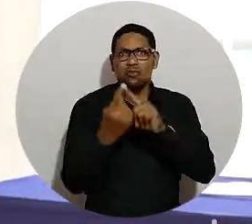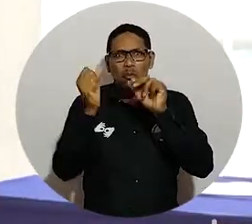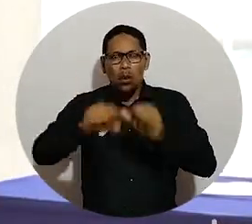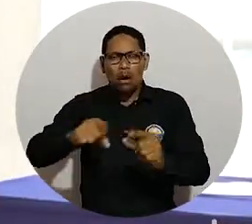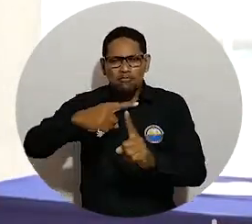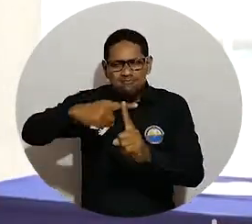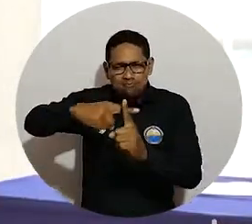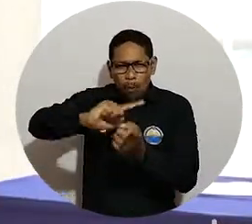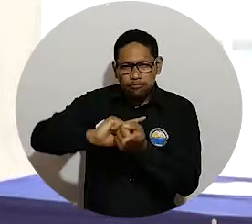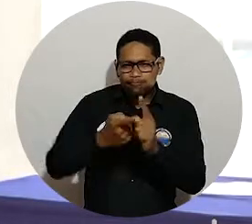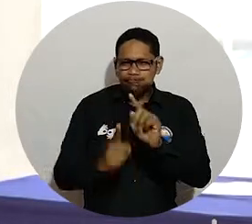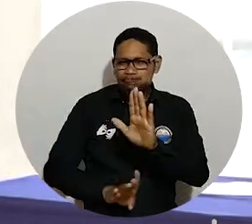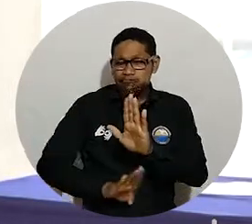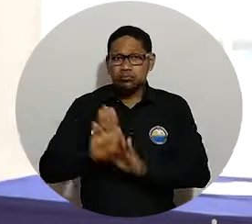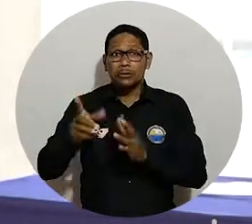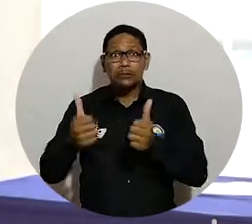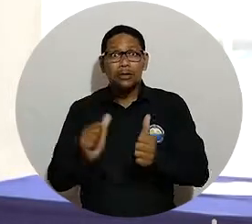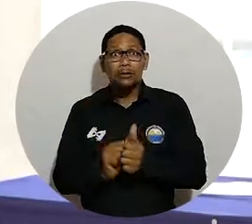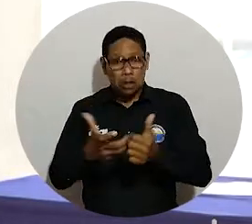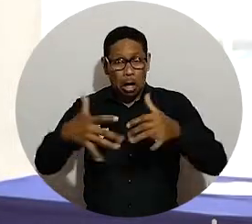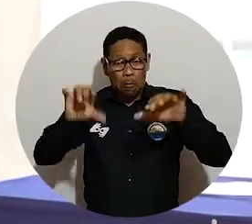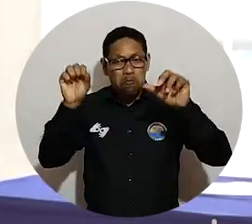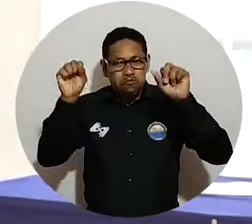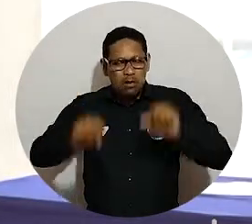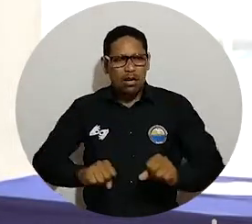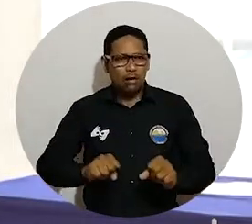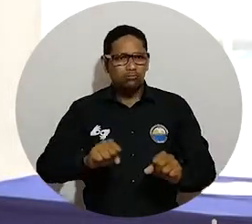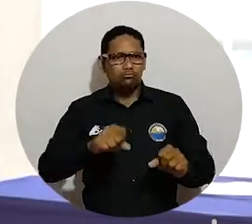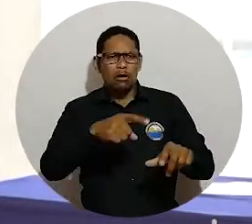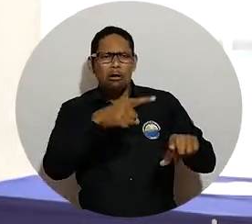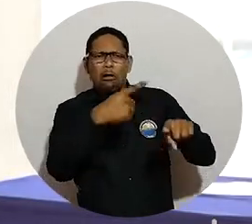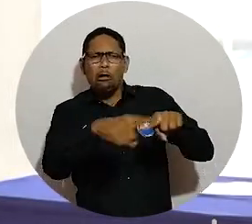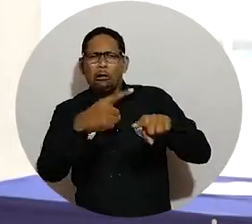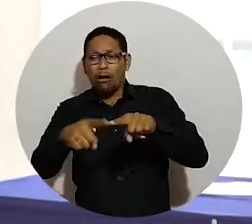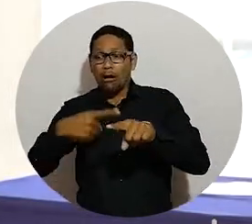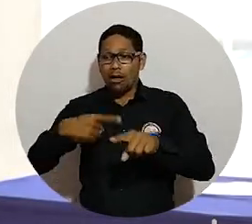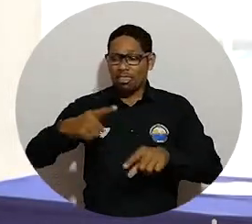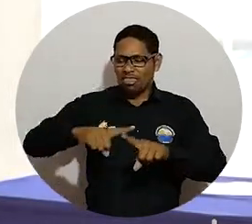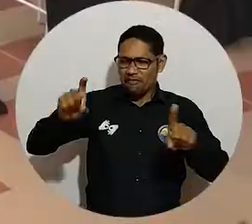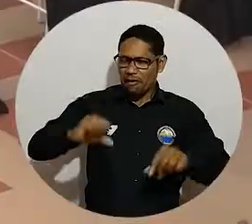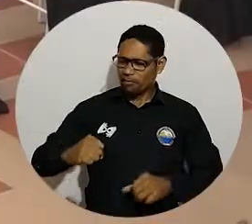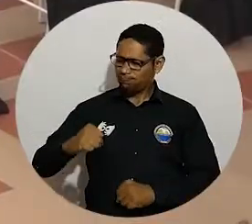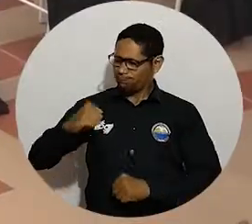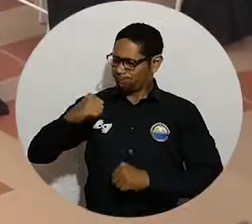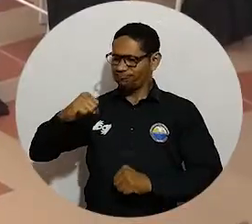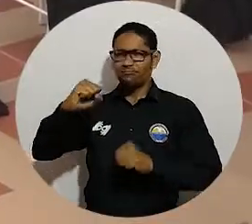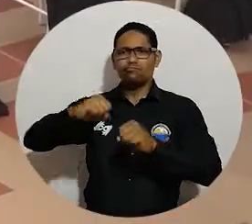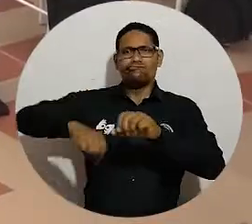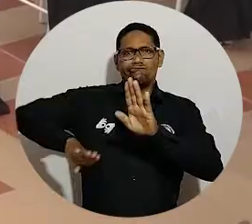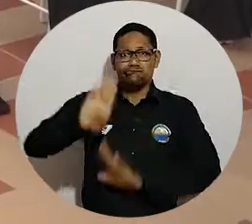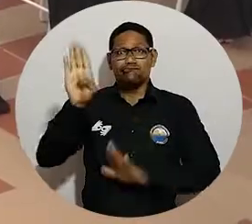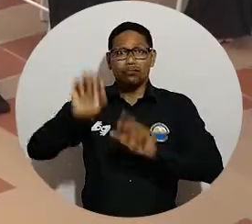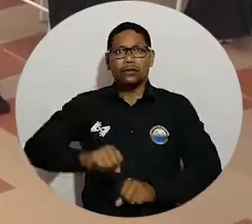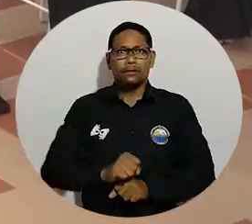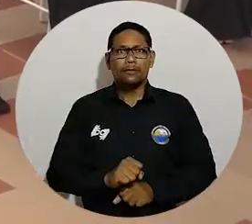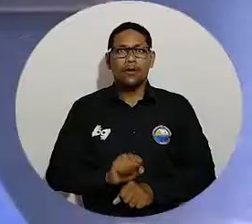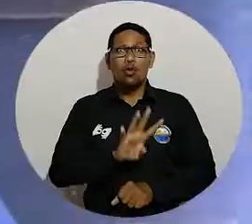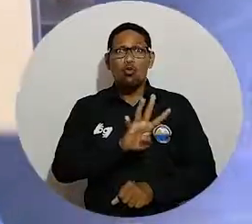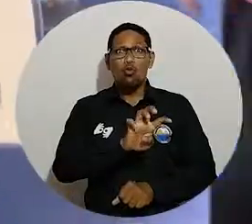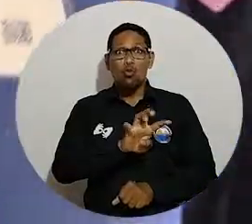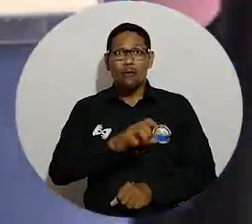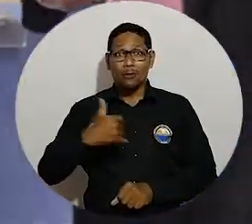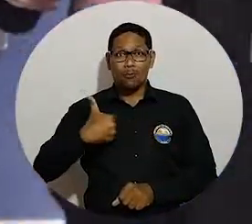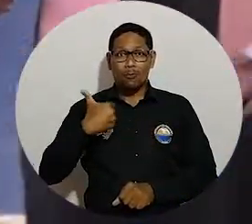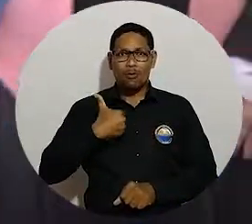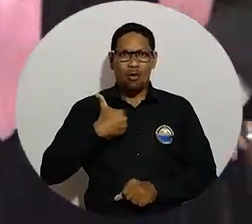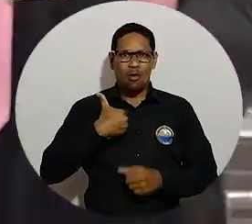de transformarle positivamente la vida a otros, son capaces de marcar la diferencia donde estén trabajando. Fueron 99 jóvenes de distintas regiones